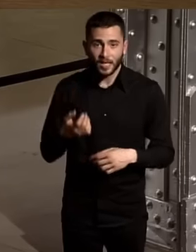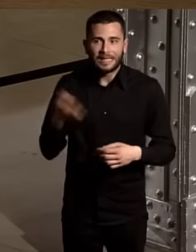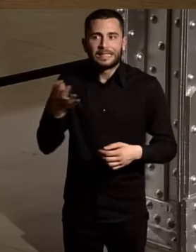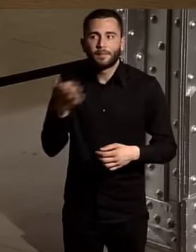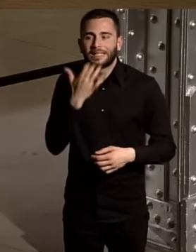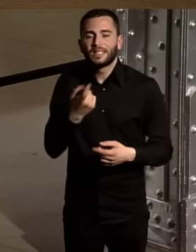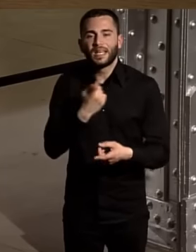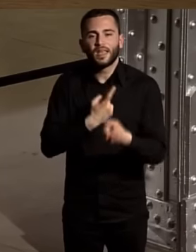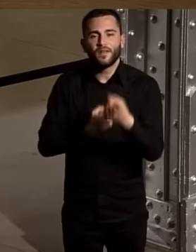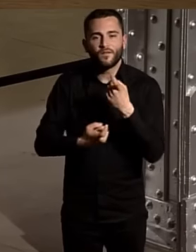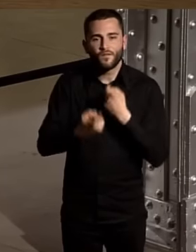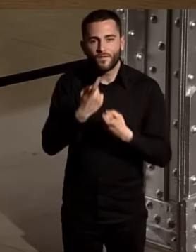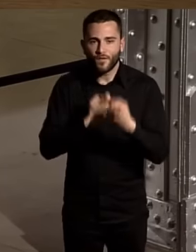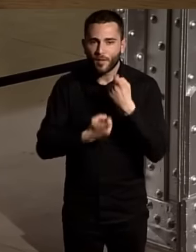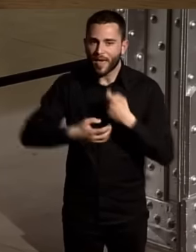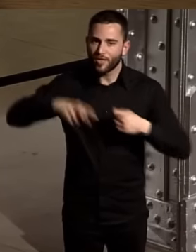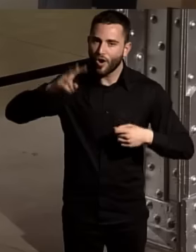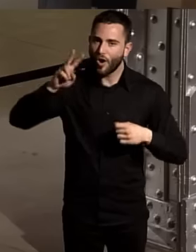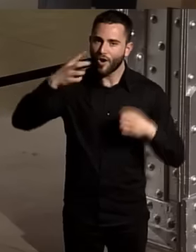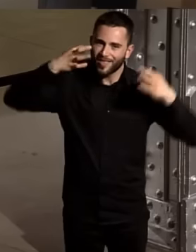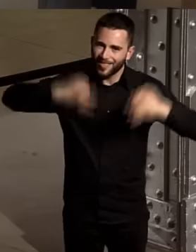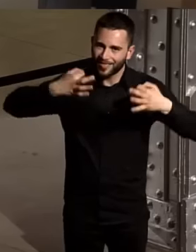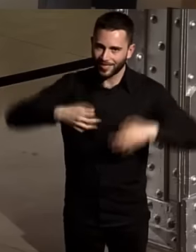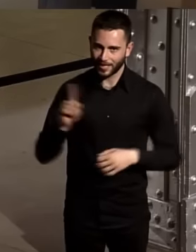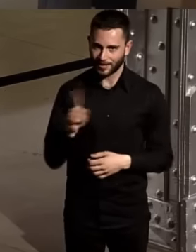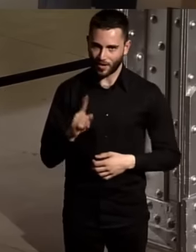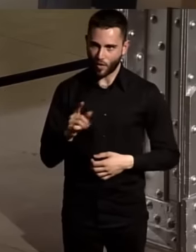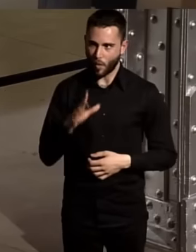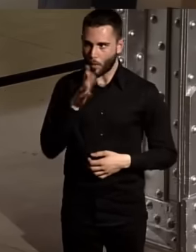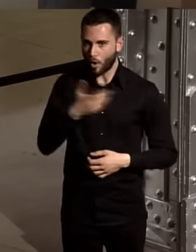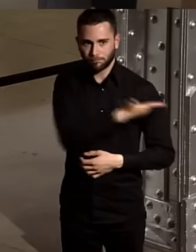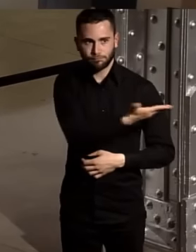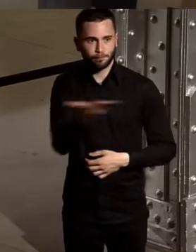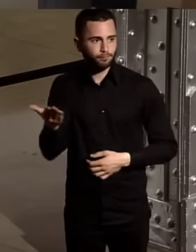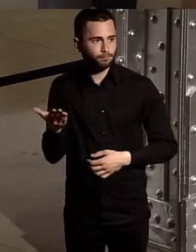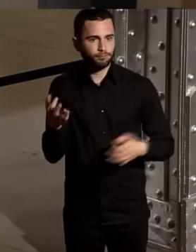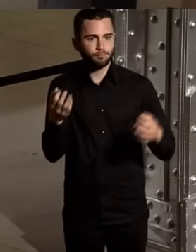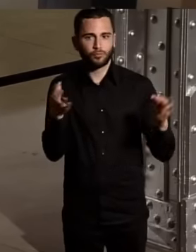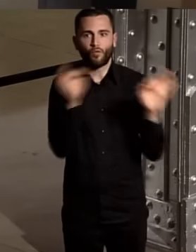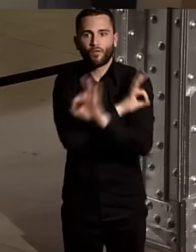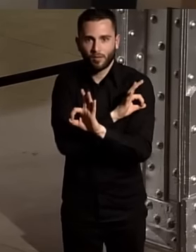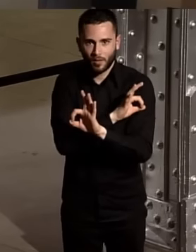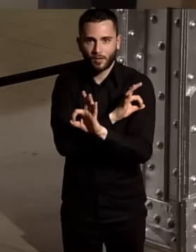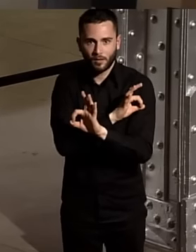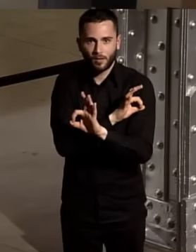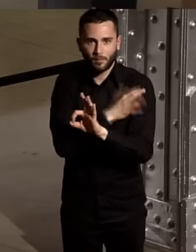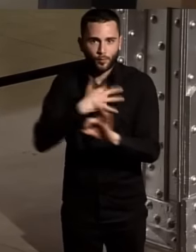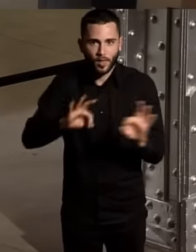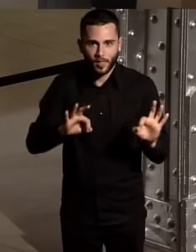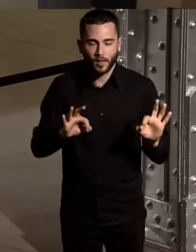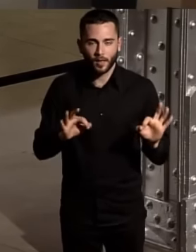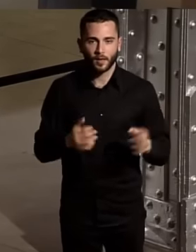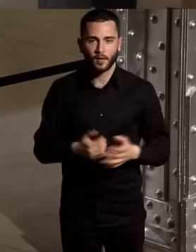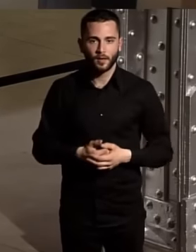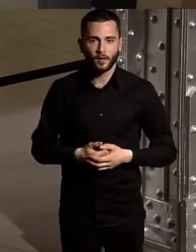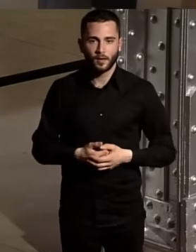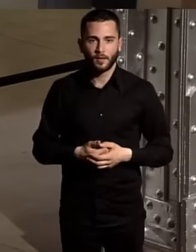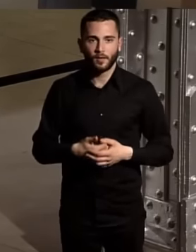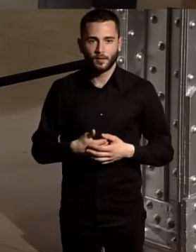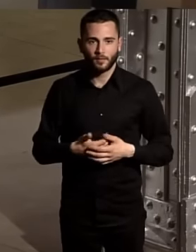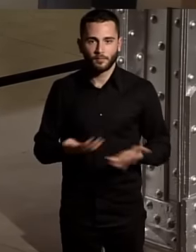información no acaba siendo totalmente cierta porque puede que eso confundir a mucha gente a mucho público si el cine es muy